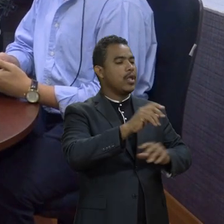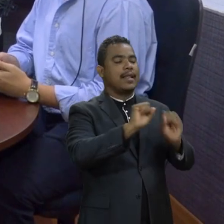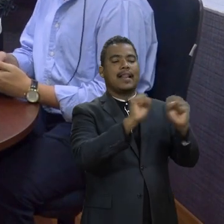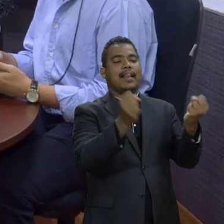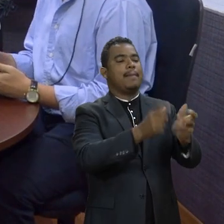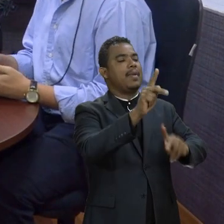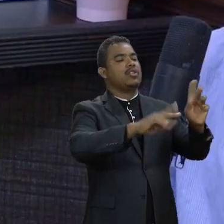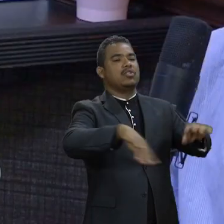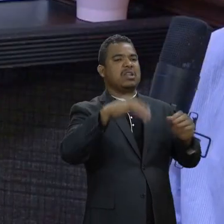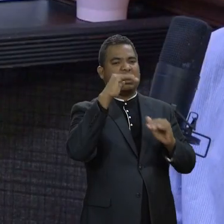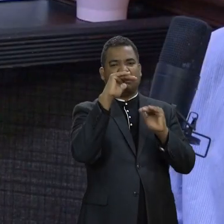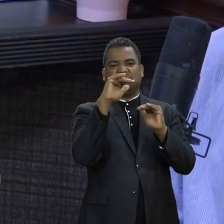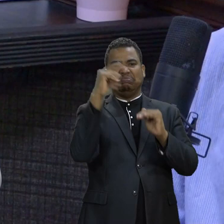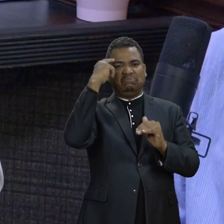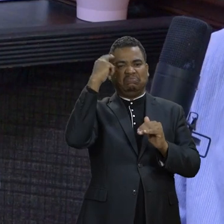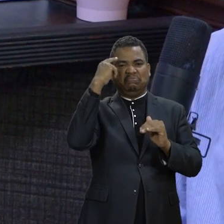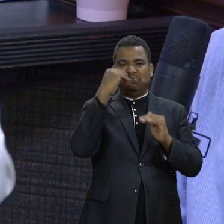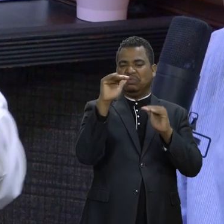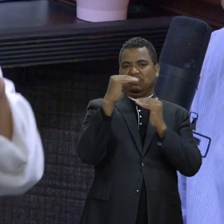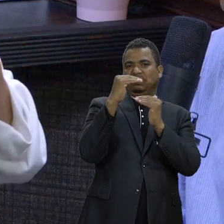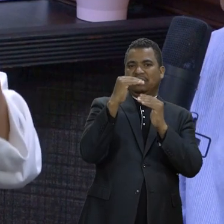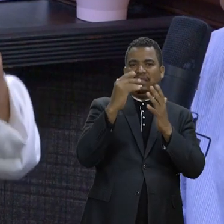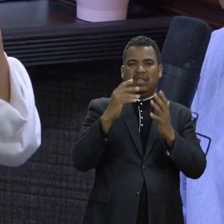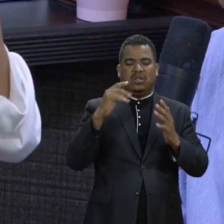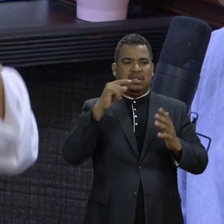memoria social es muy corta, y ya